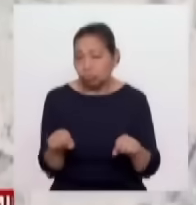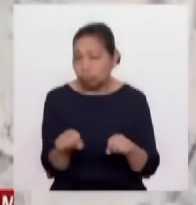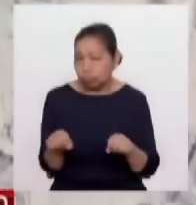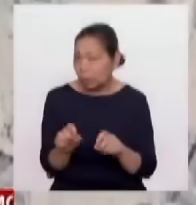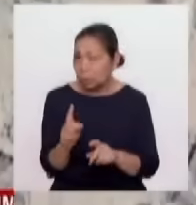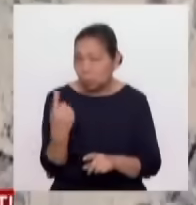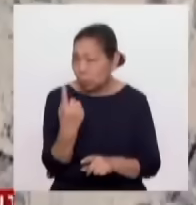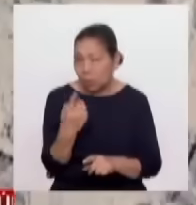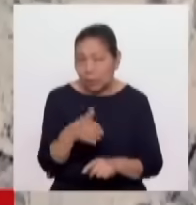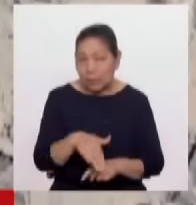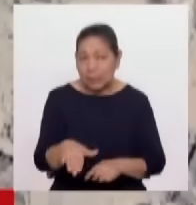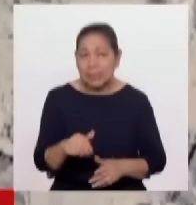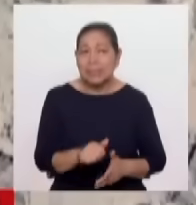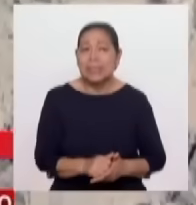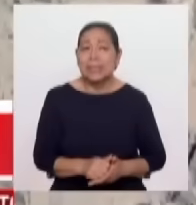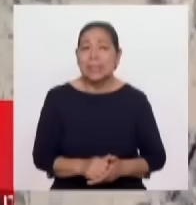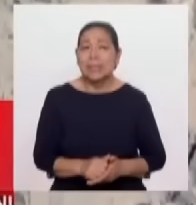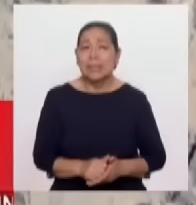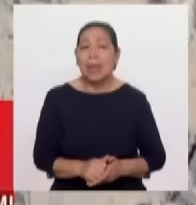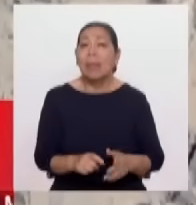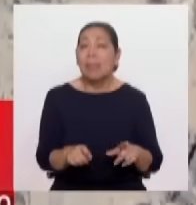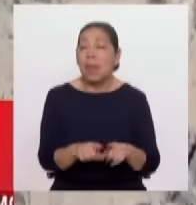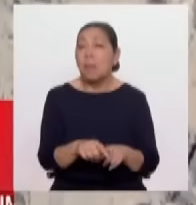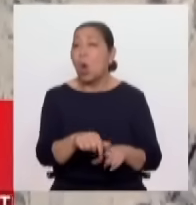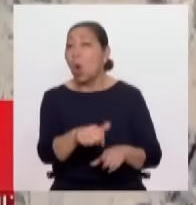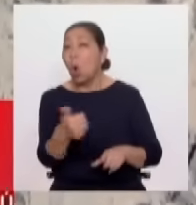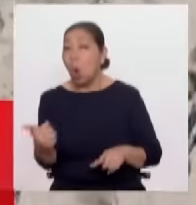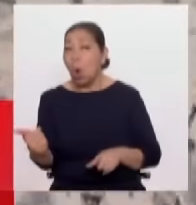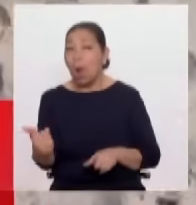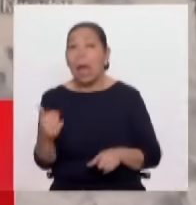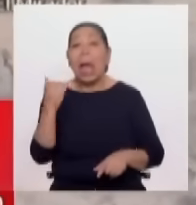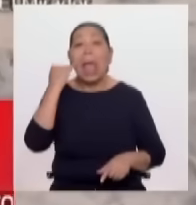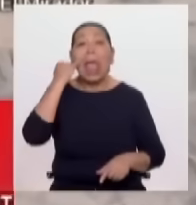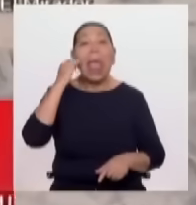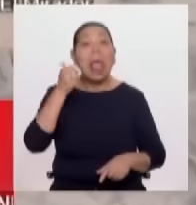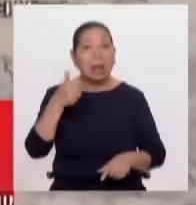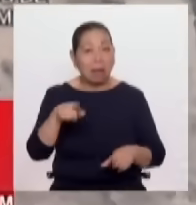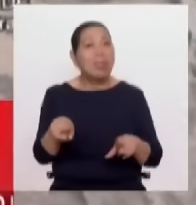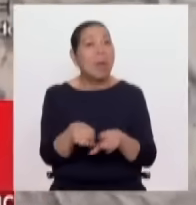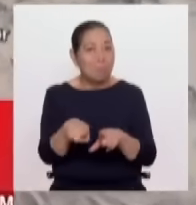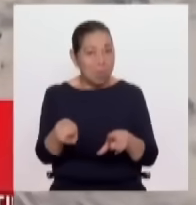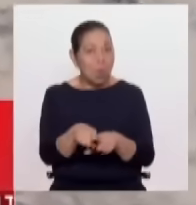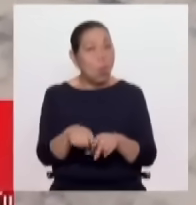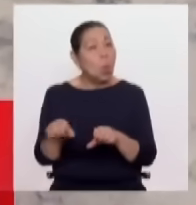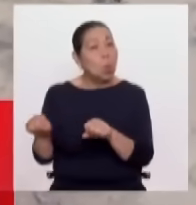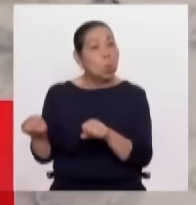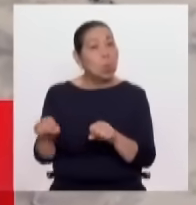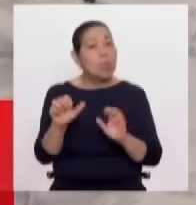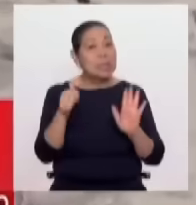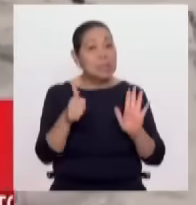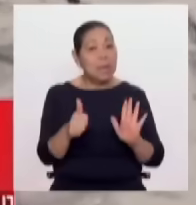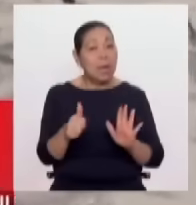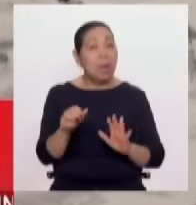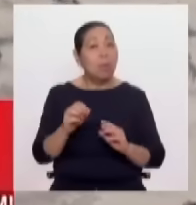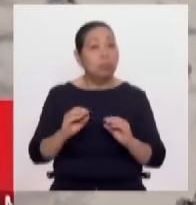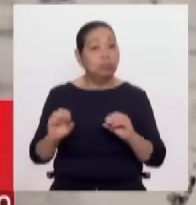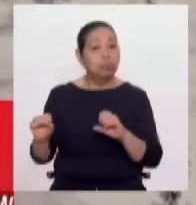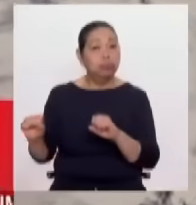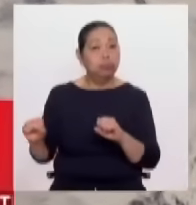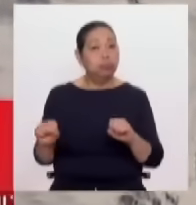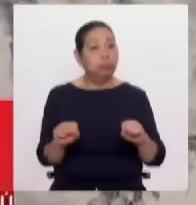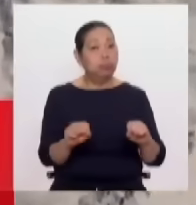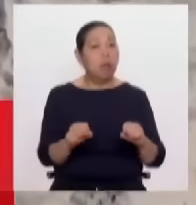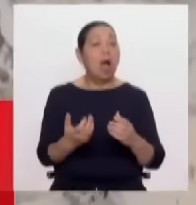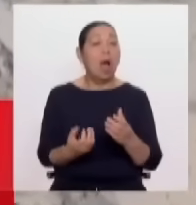de nuestro país, sino también en Ica. Sismo de 6 grados